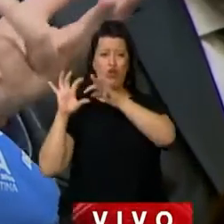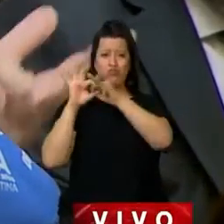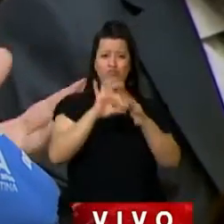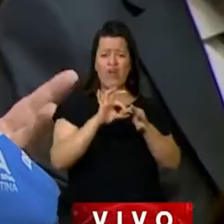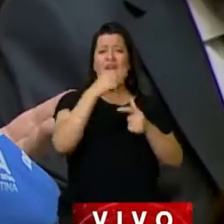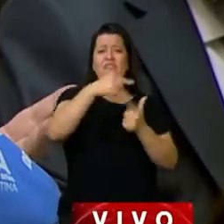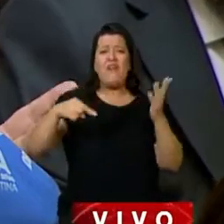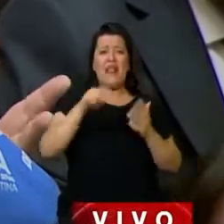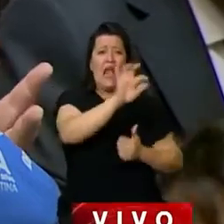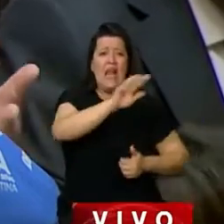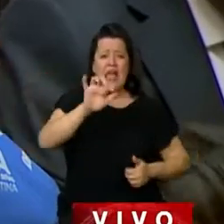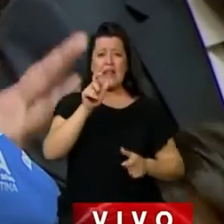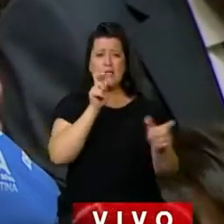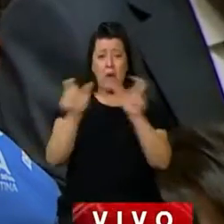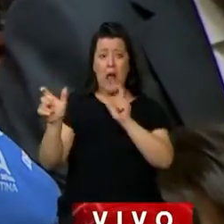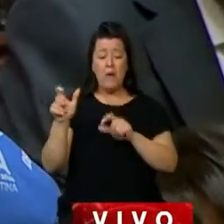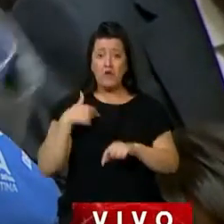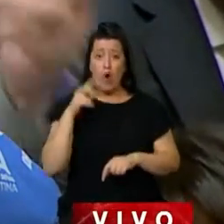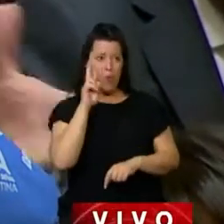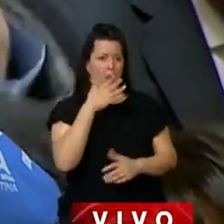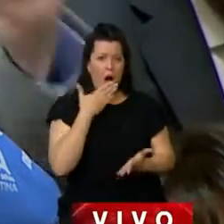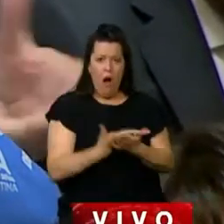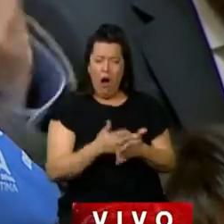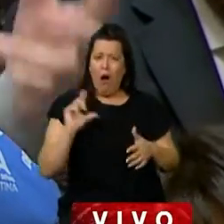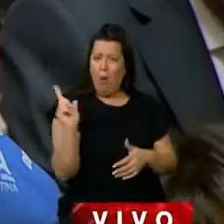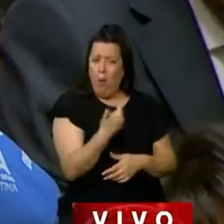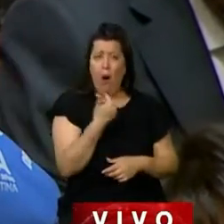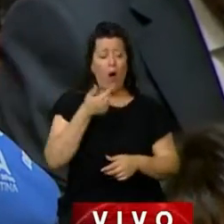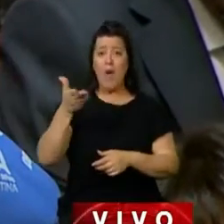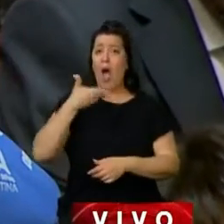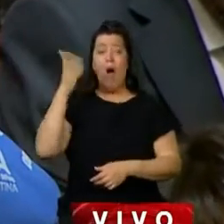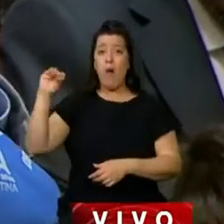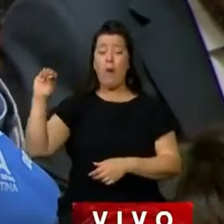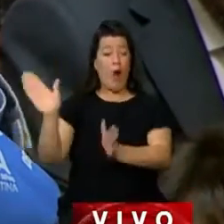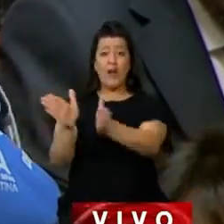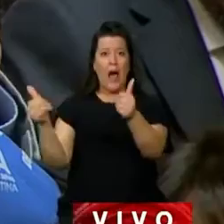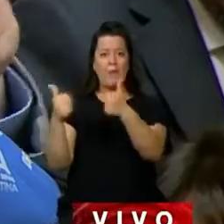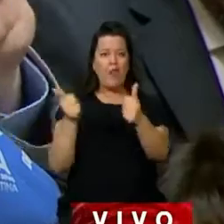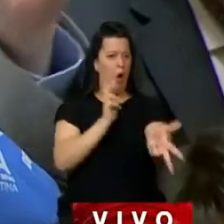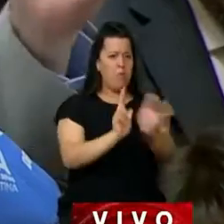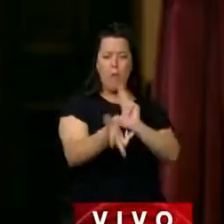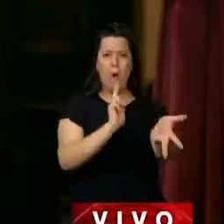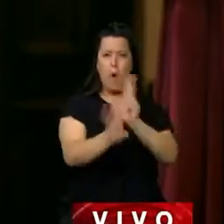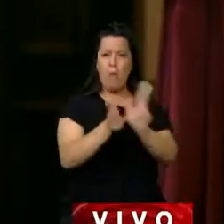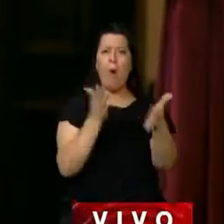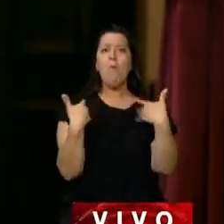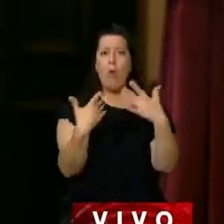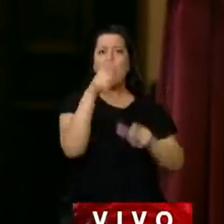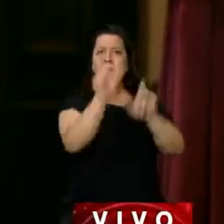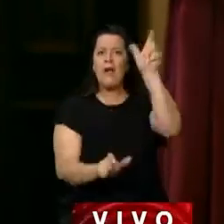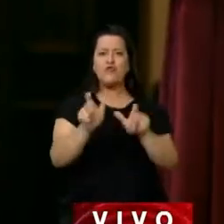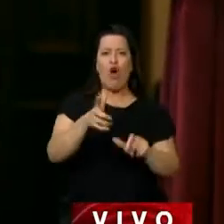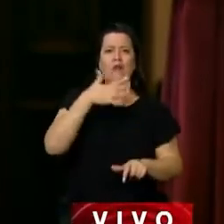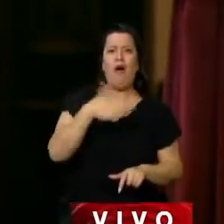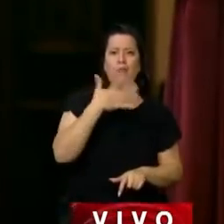las distintas letras y palabras. Y yo decía, qué bárbaro, a pesar de que hablan tan rápido pueden replicar algo que la gente entienda,